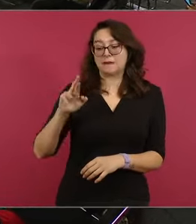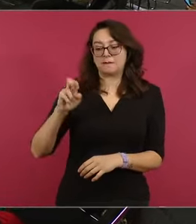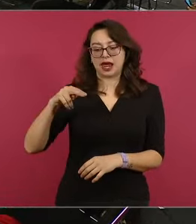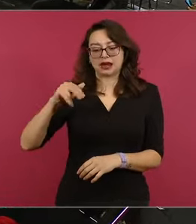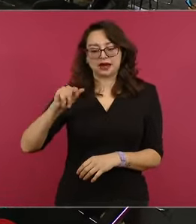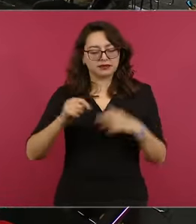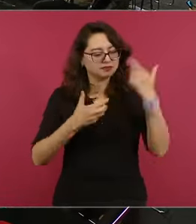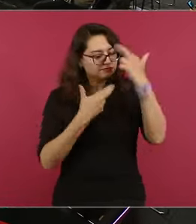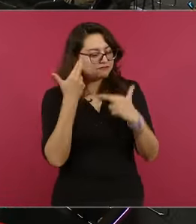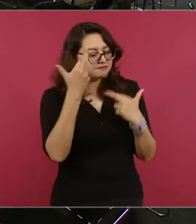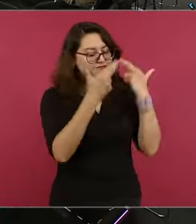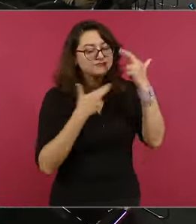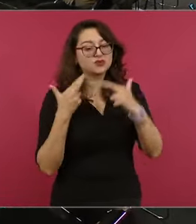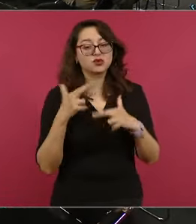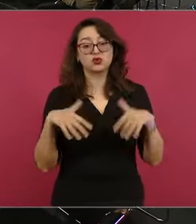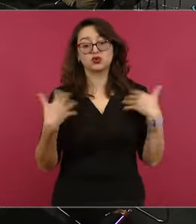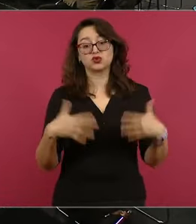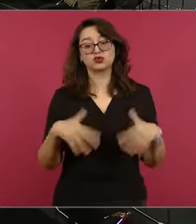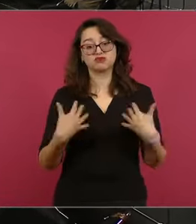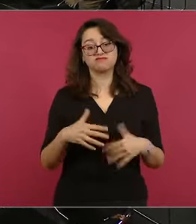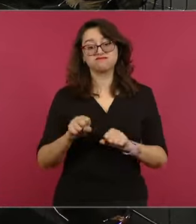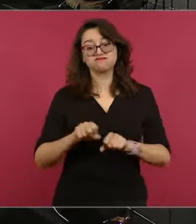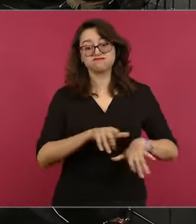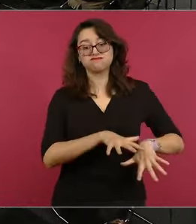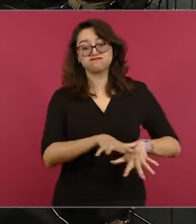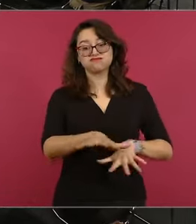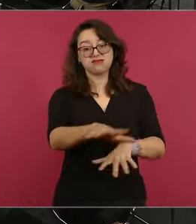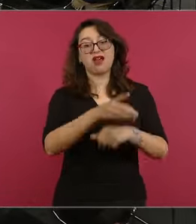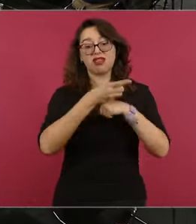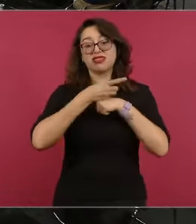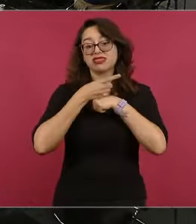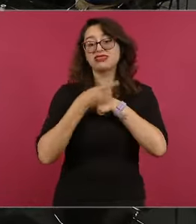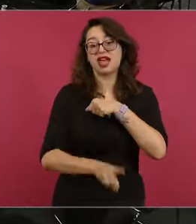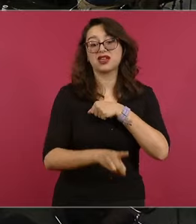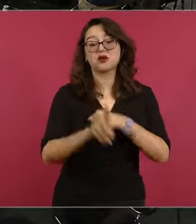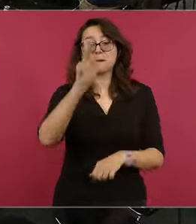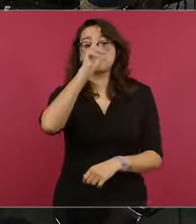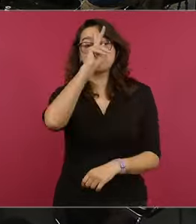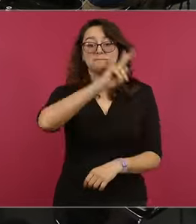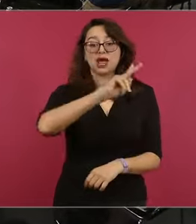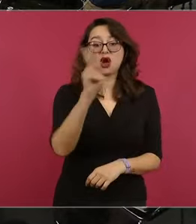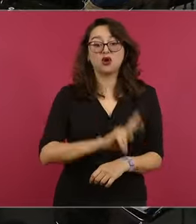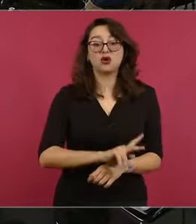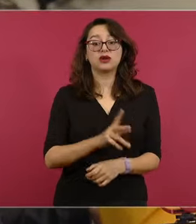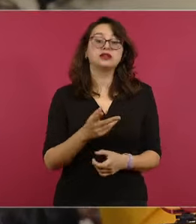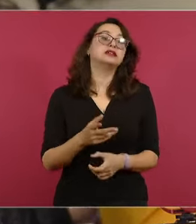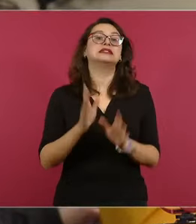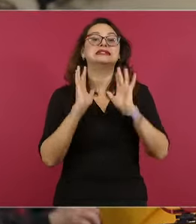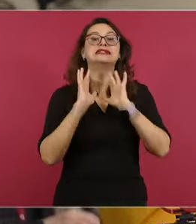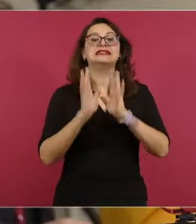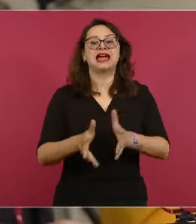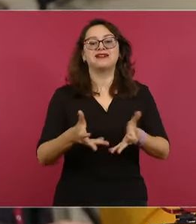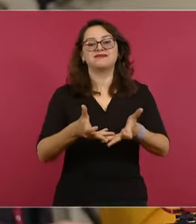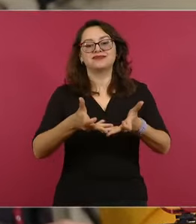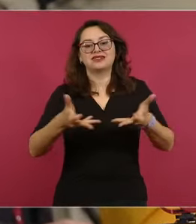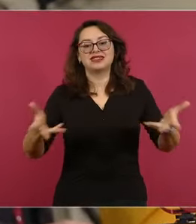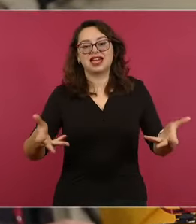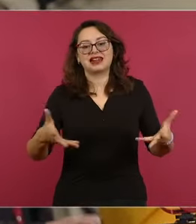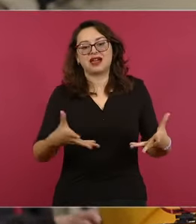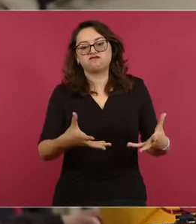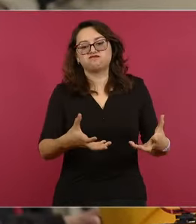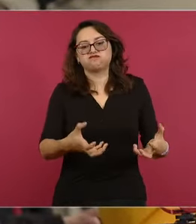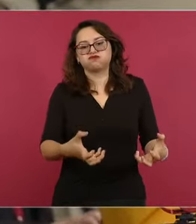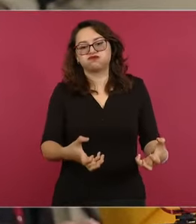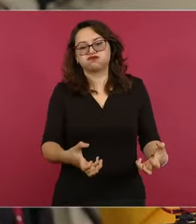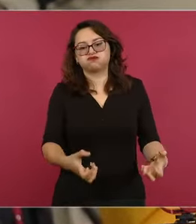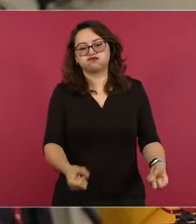y pues es alarmante y pone en riesgo a la salud de los pobladores. Es una de las conclusiones principales. Preguntarle cuál es el nivel de riesgo